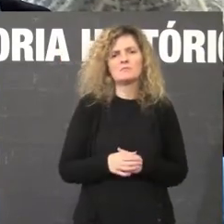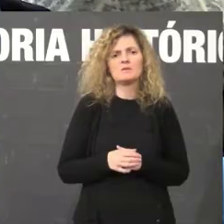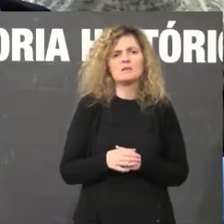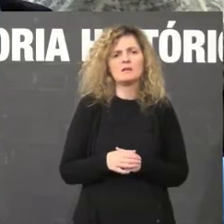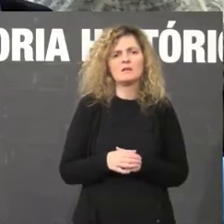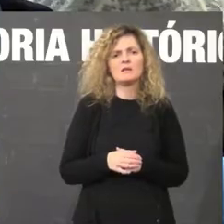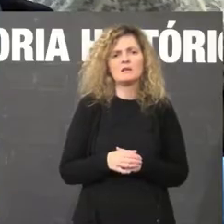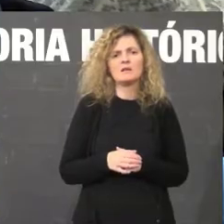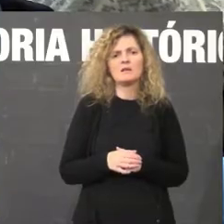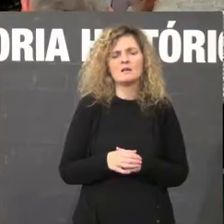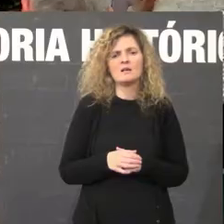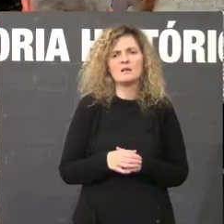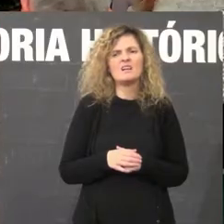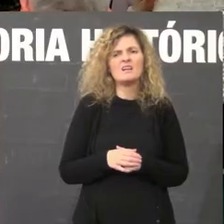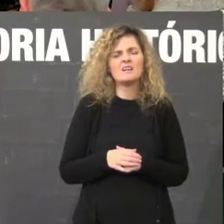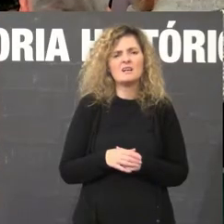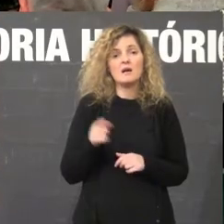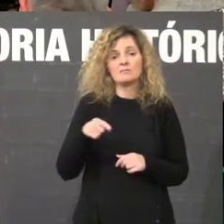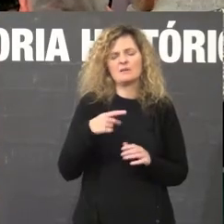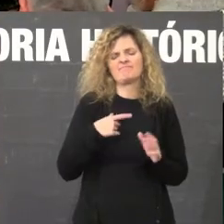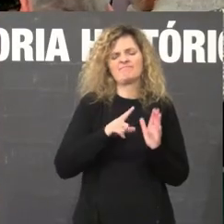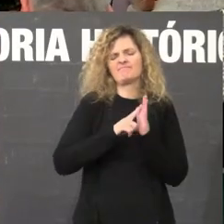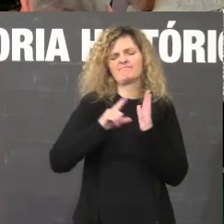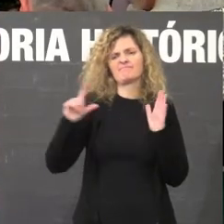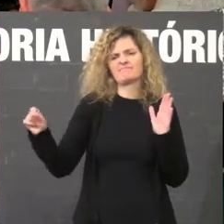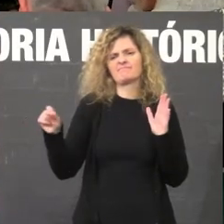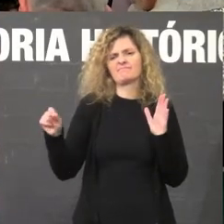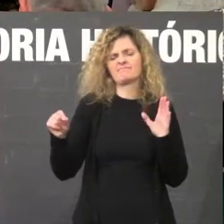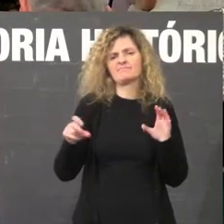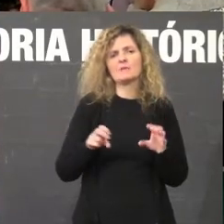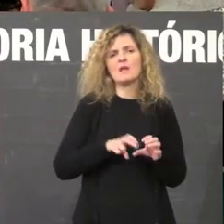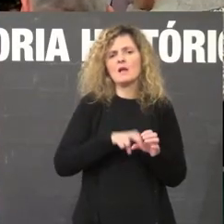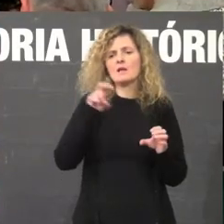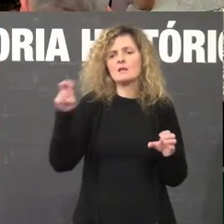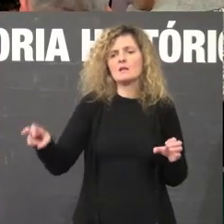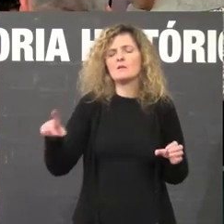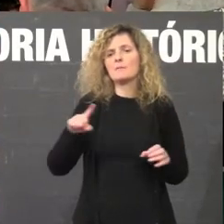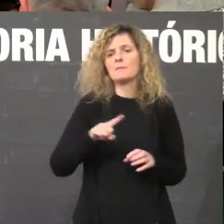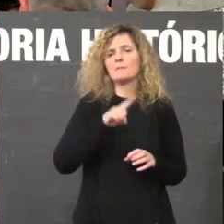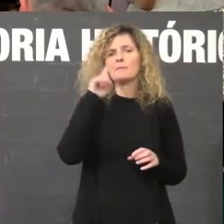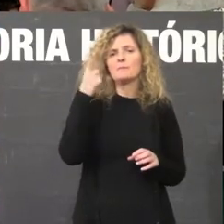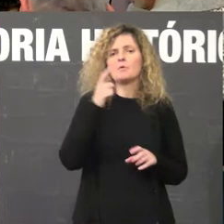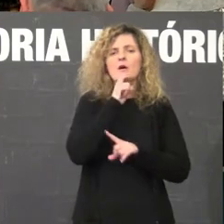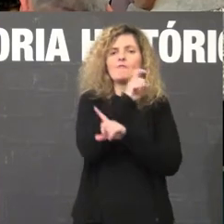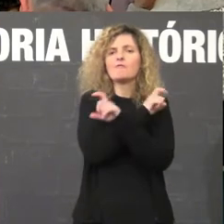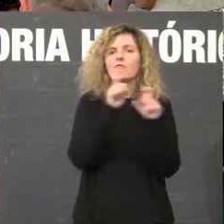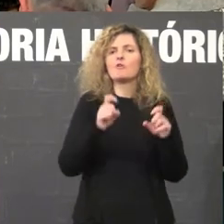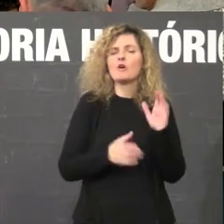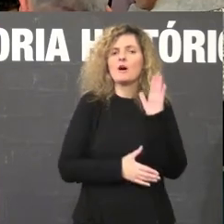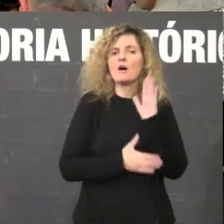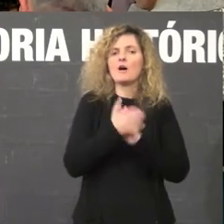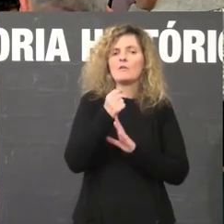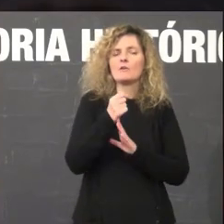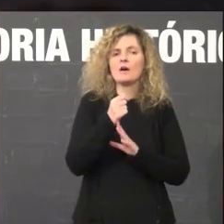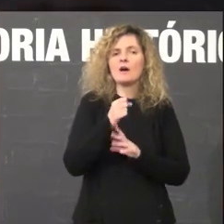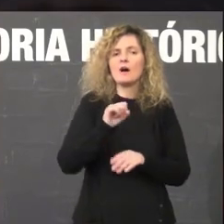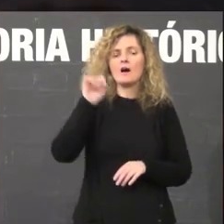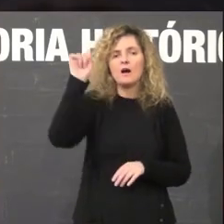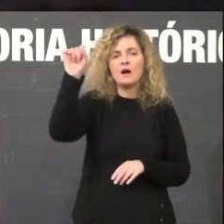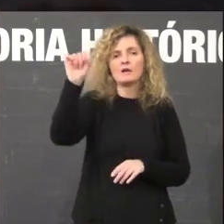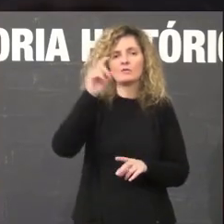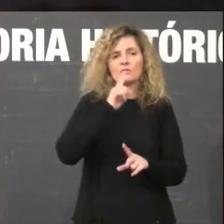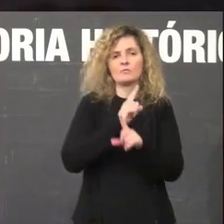e eu aí decido marchar, no? E entón xa primeiro fundamos unha federación anarco-comunista